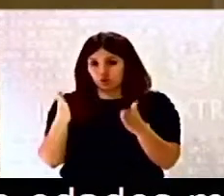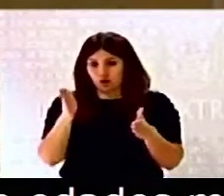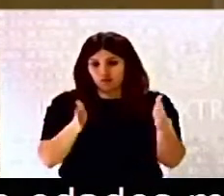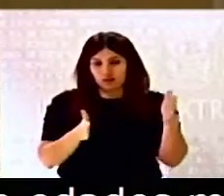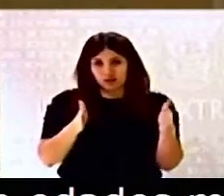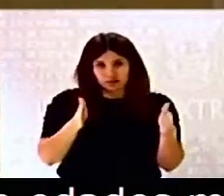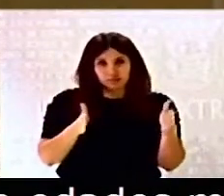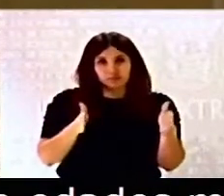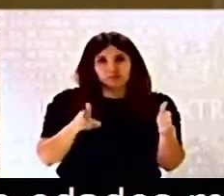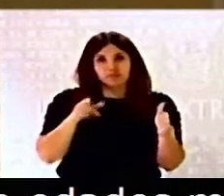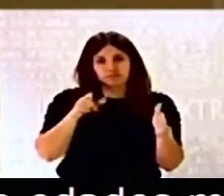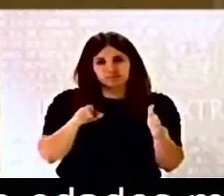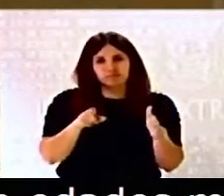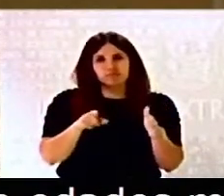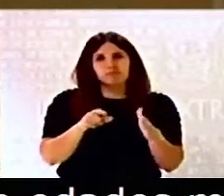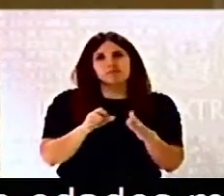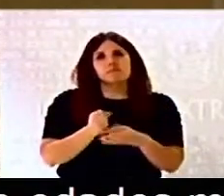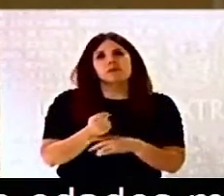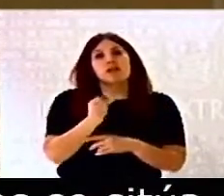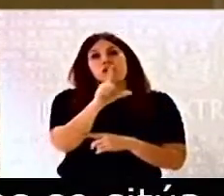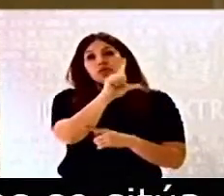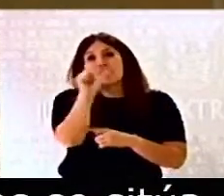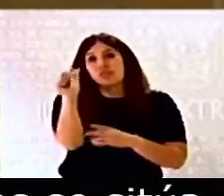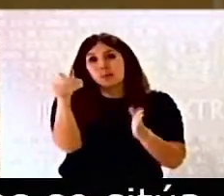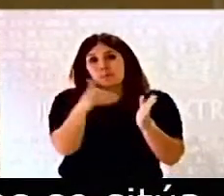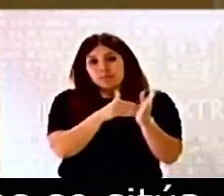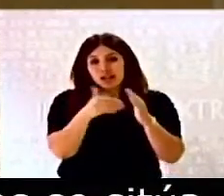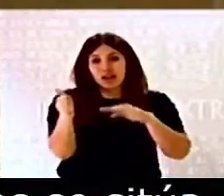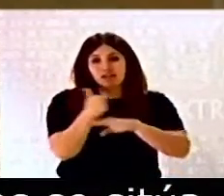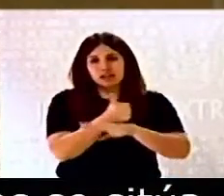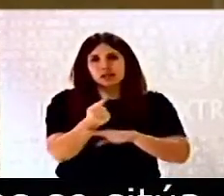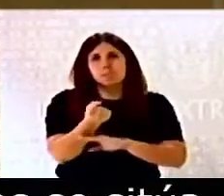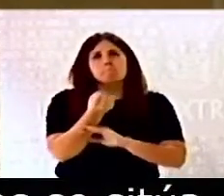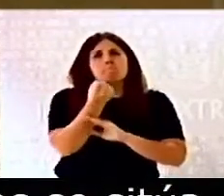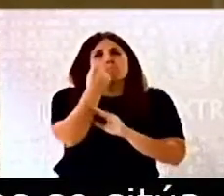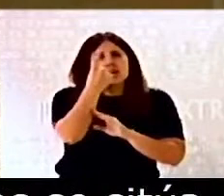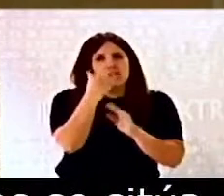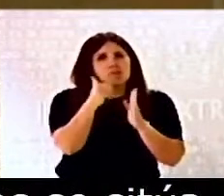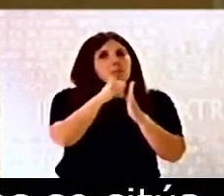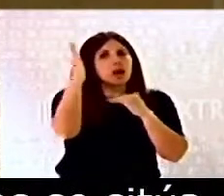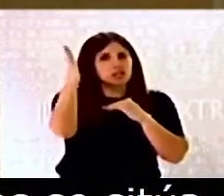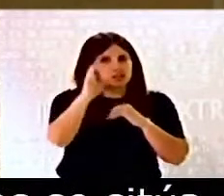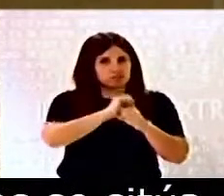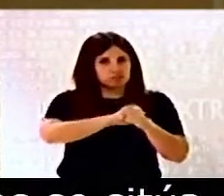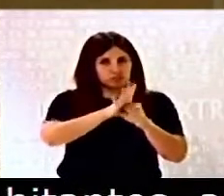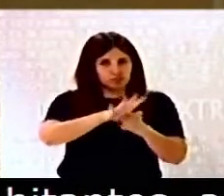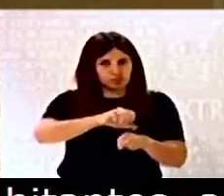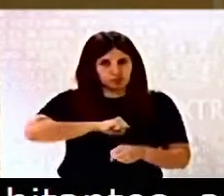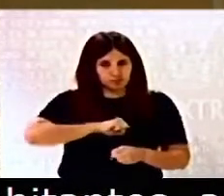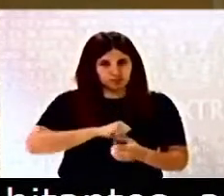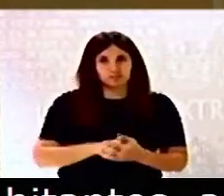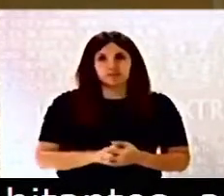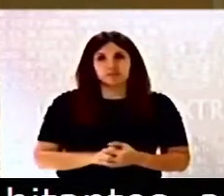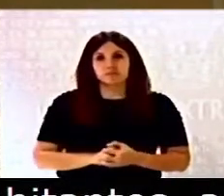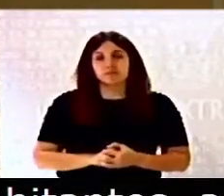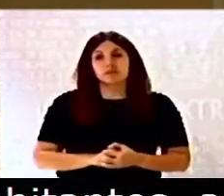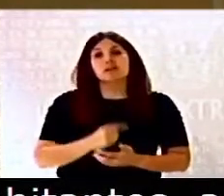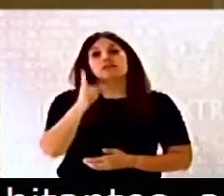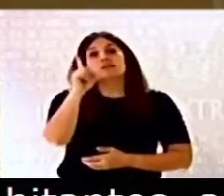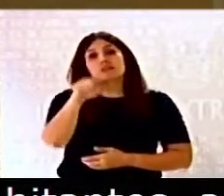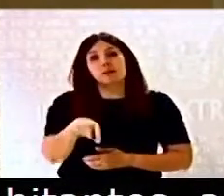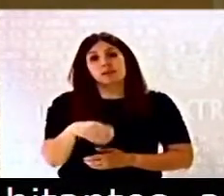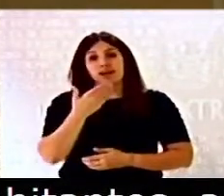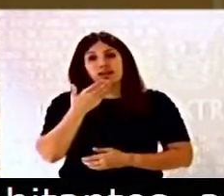se sitúa por encima de los 1.000 casos por 100.000 habitantes a los 14 días, De la misma forma que de los 20